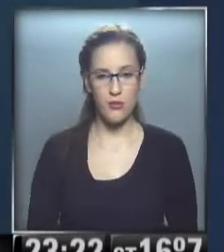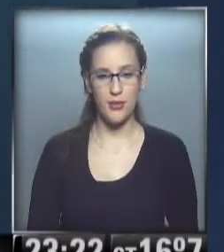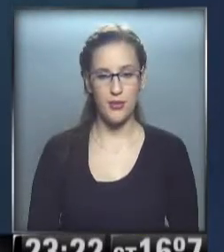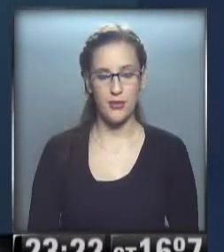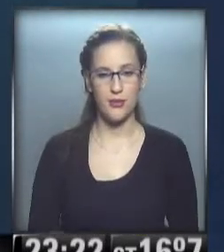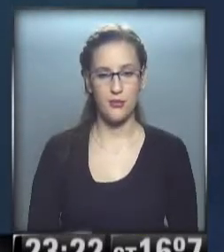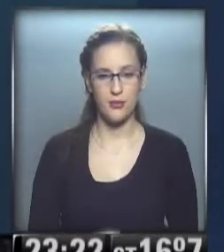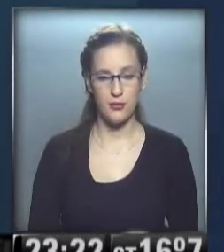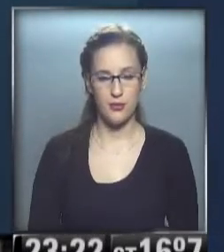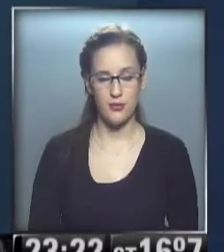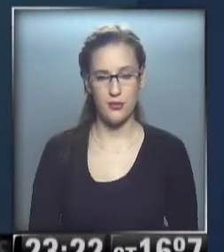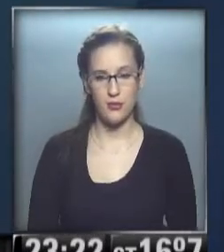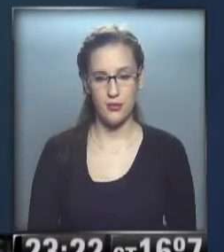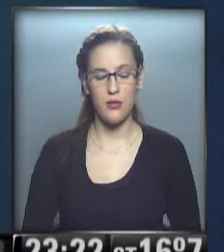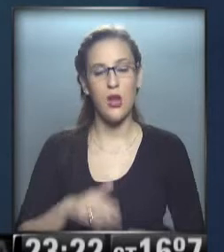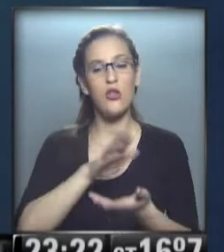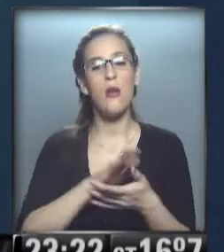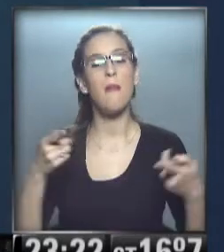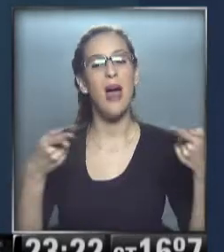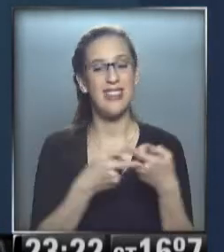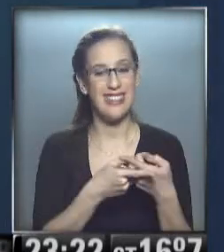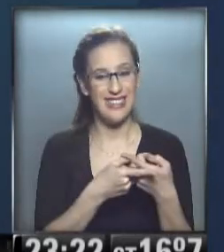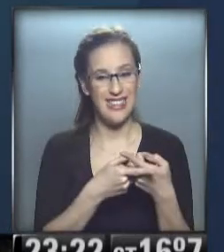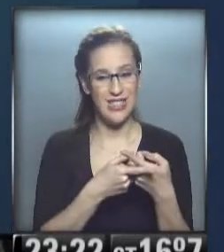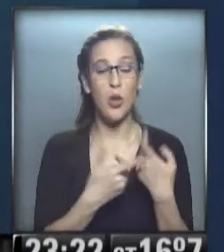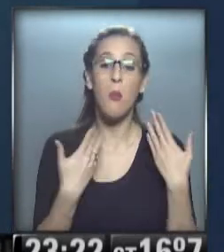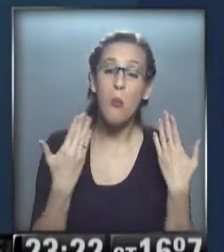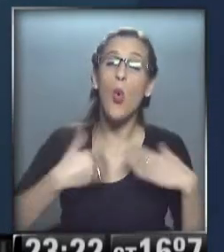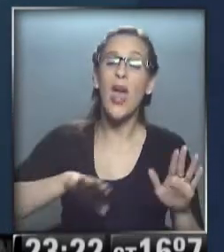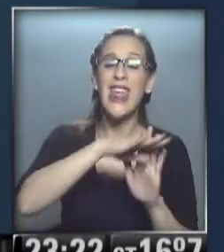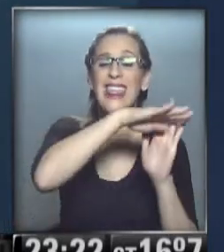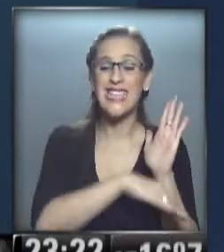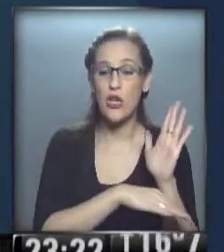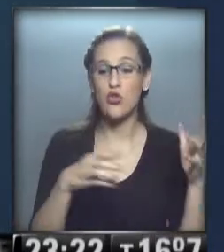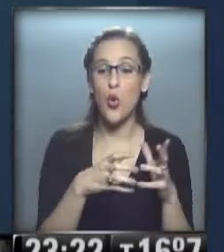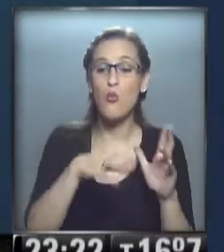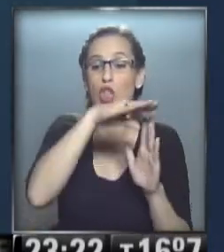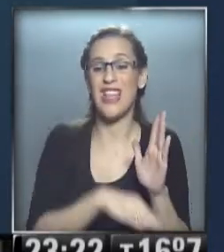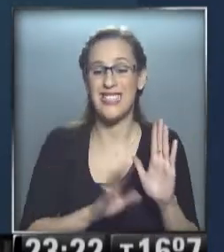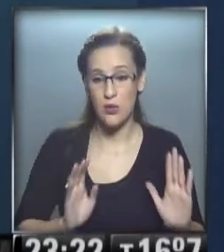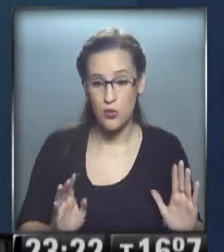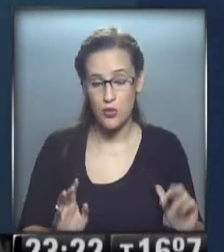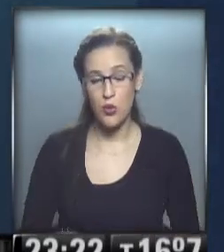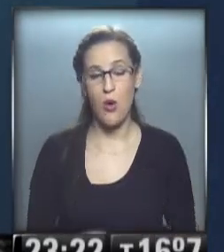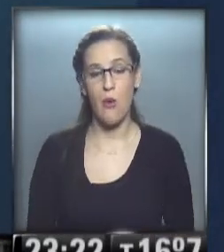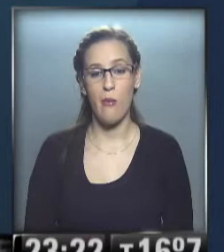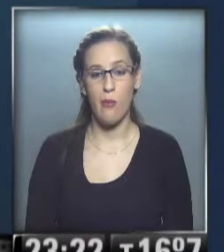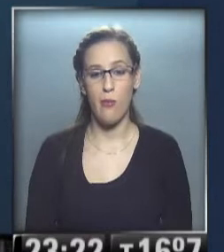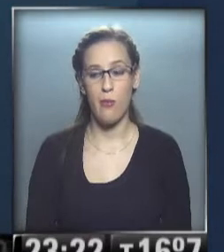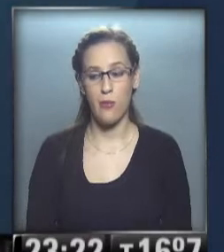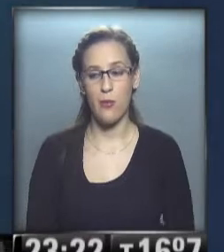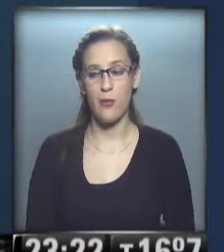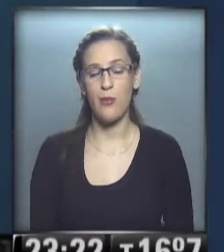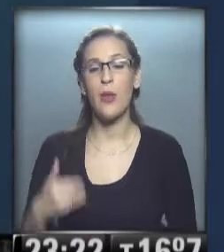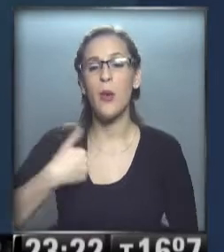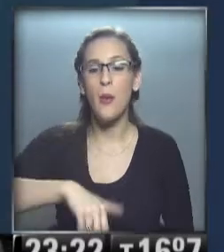Y en cuanto a los partidos que involucran a aquellos equipos que pueden llegar a descender de esta primera división del fútbol argentino, se van a disputar a partir de